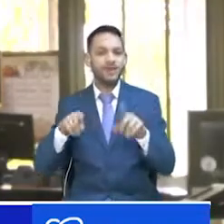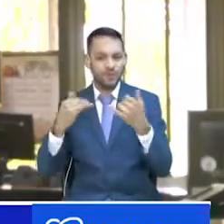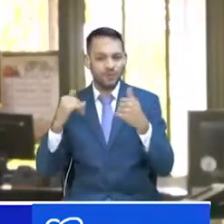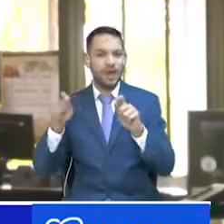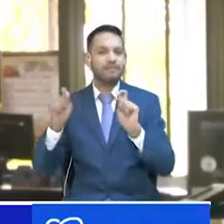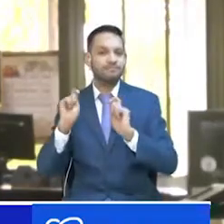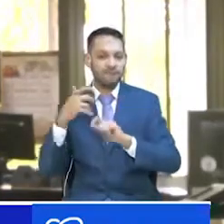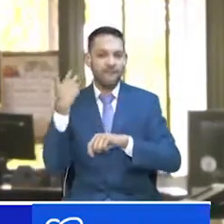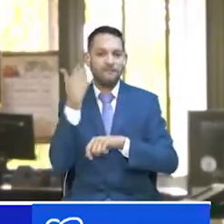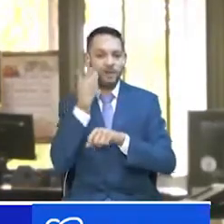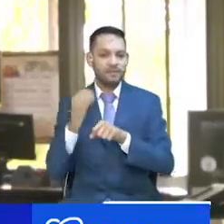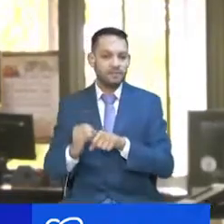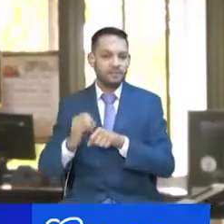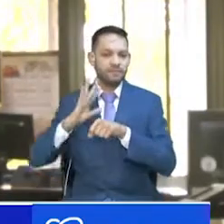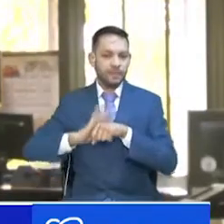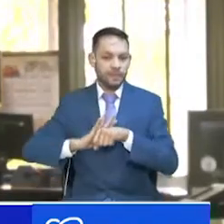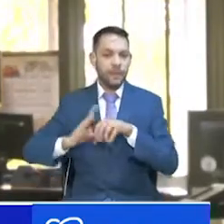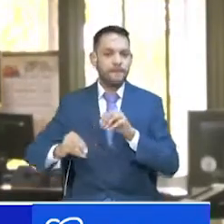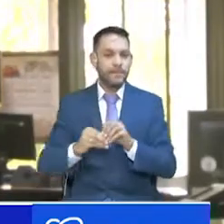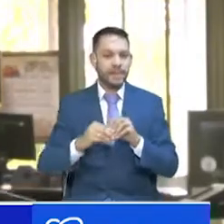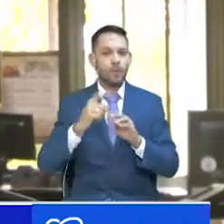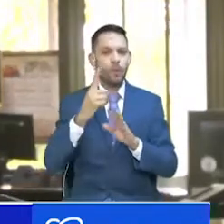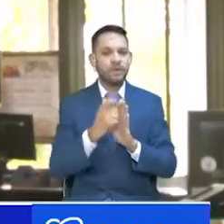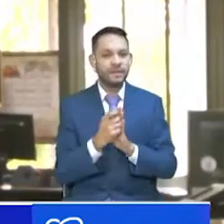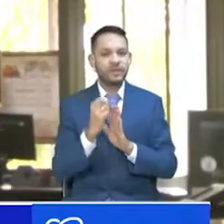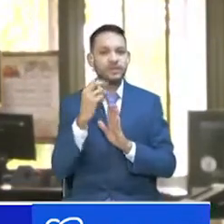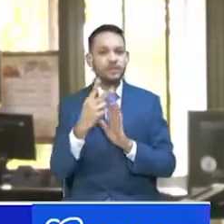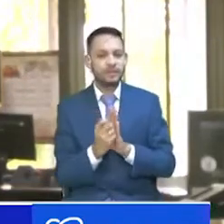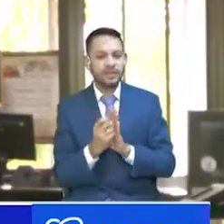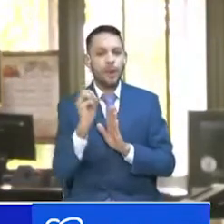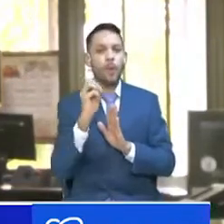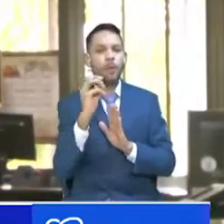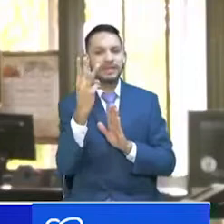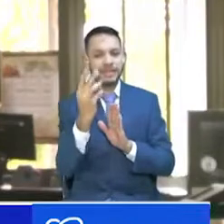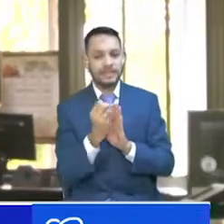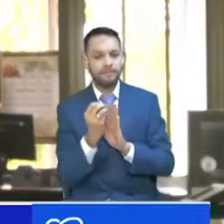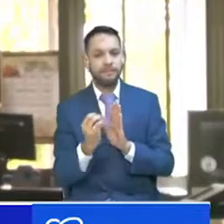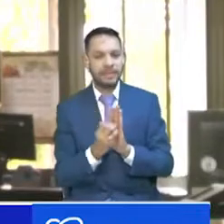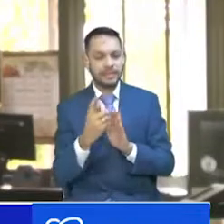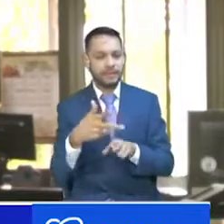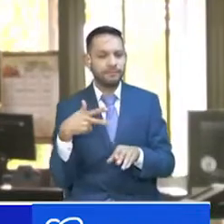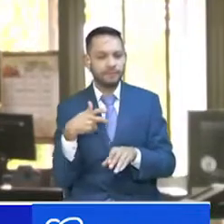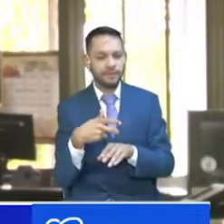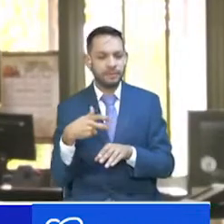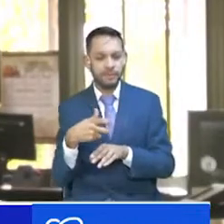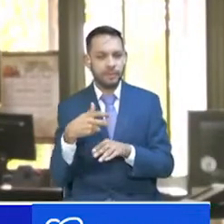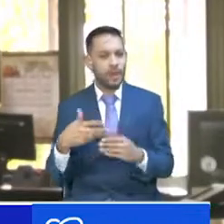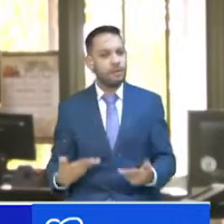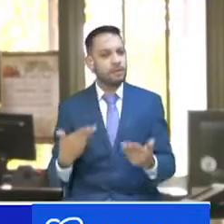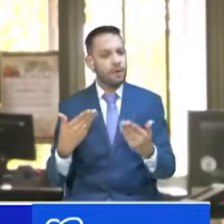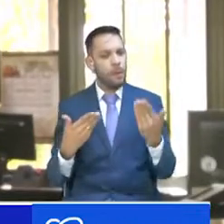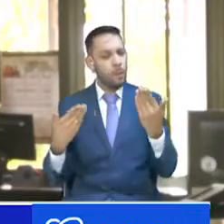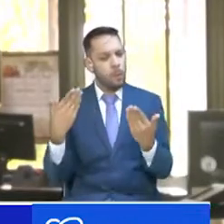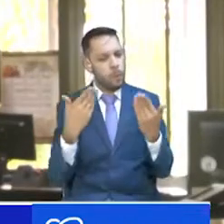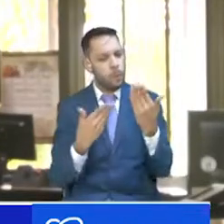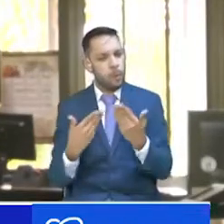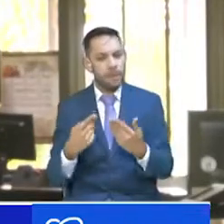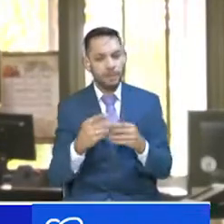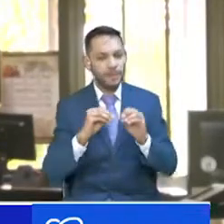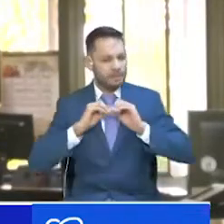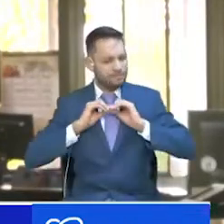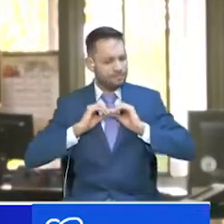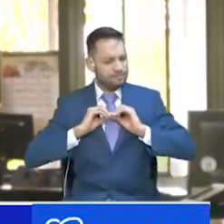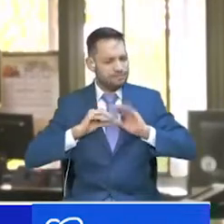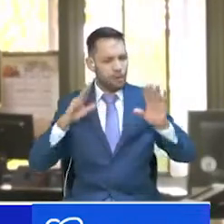está con vacunas una dos y hasta tres dosis la probabilidad de que tengamos una nueva explosión de